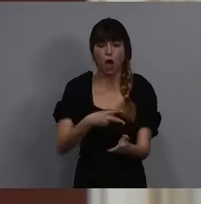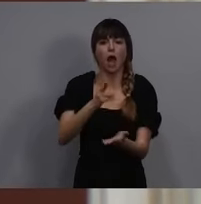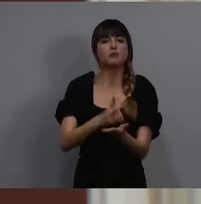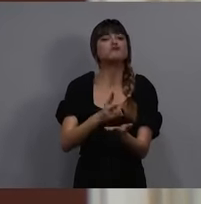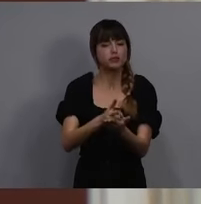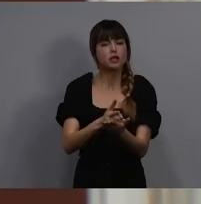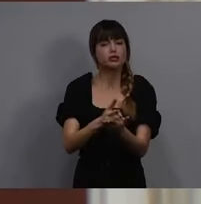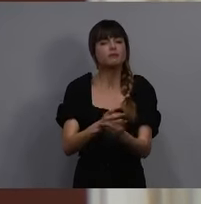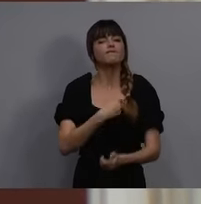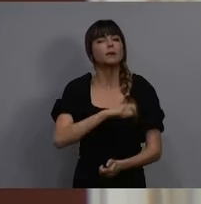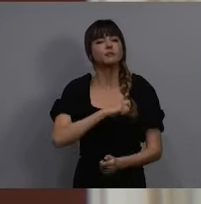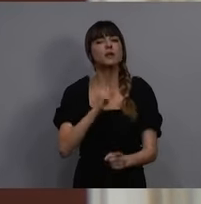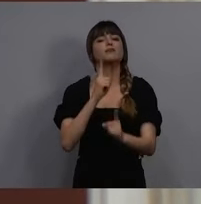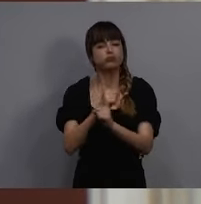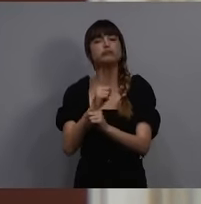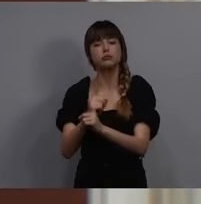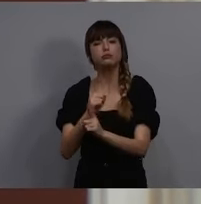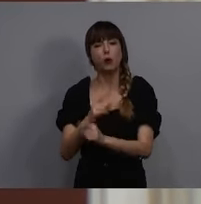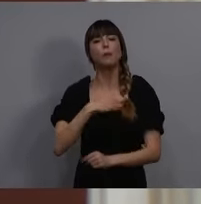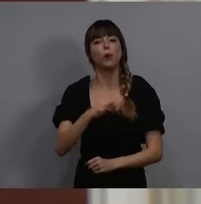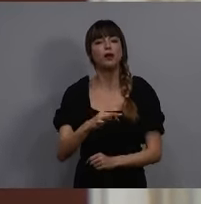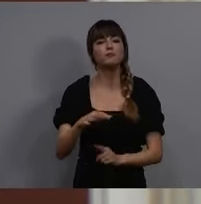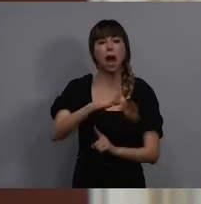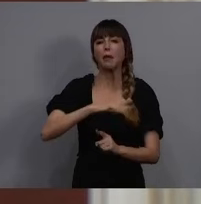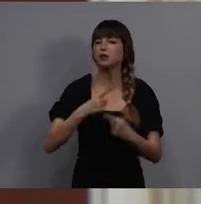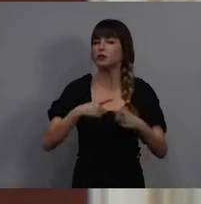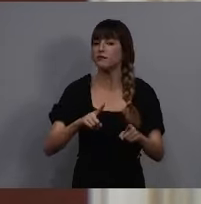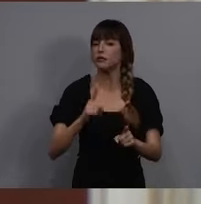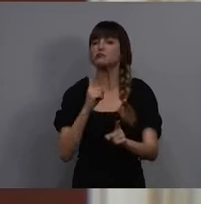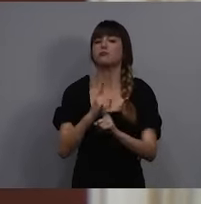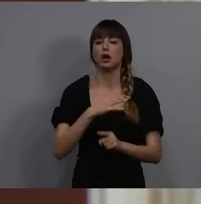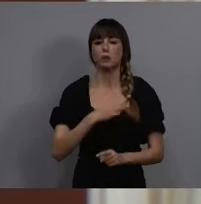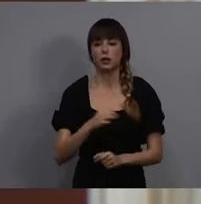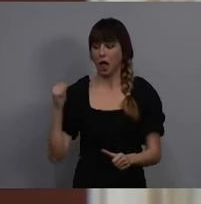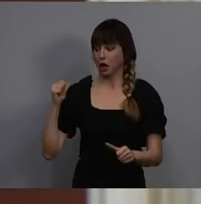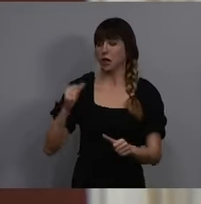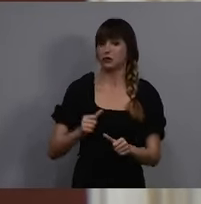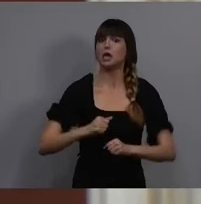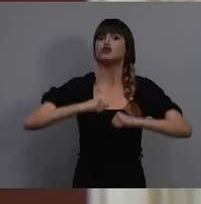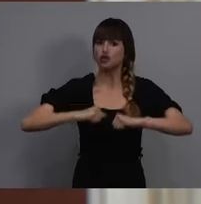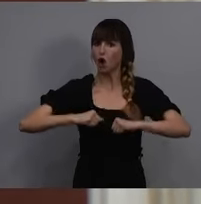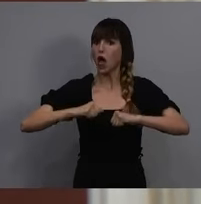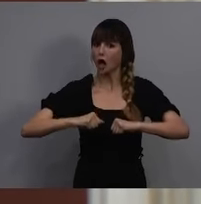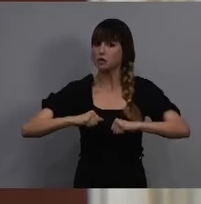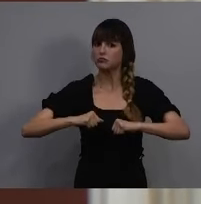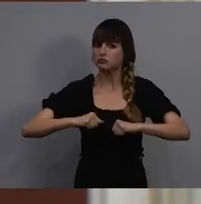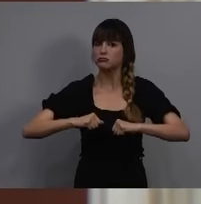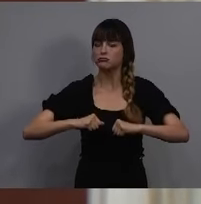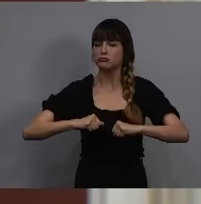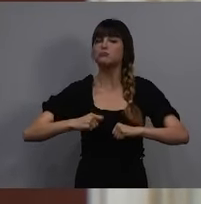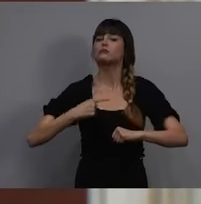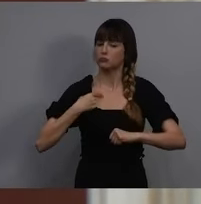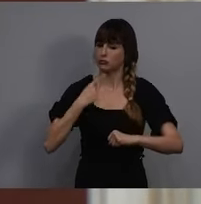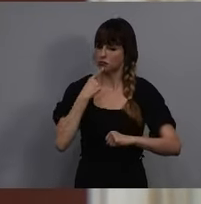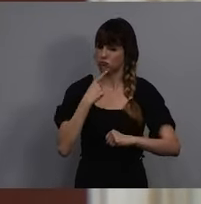España tiene por delante en cada ámbito se trata Igualmente de trayectorias forjadas en muchos casos y quiero ponerlo de